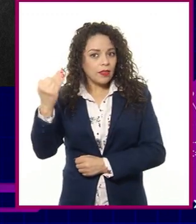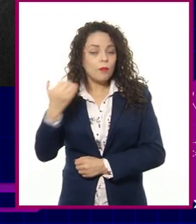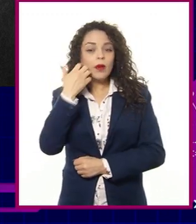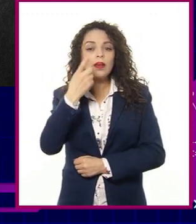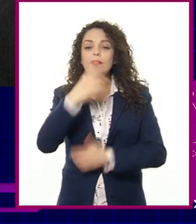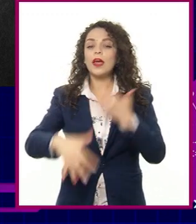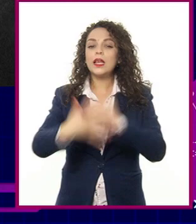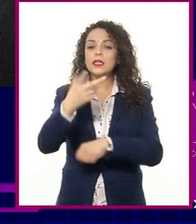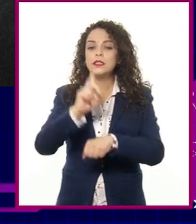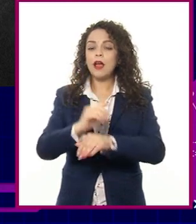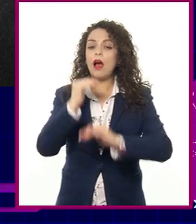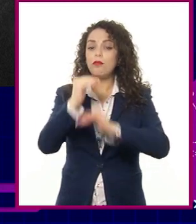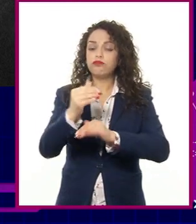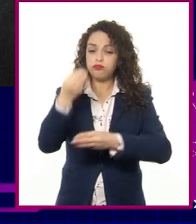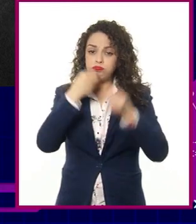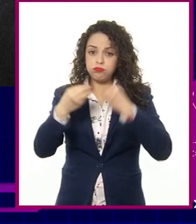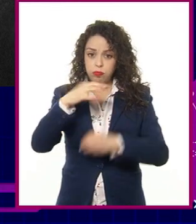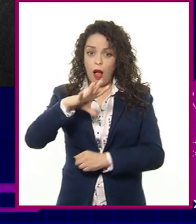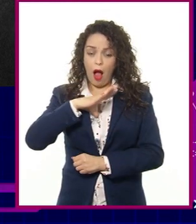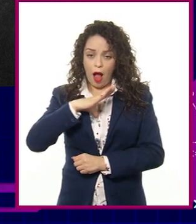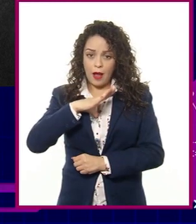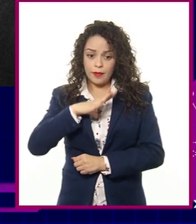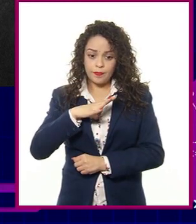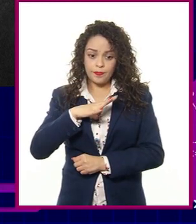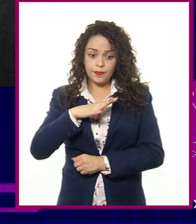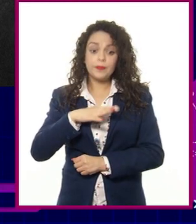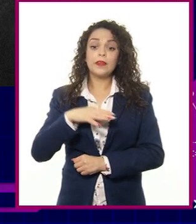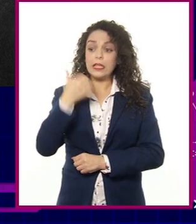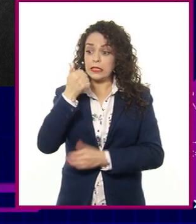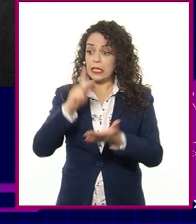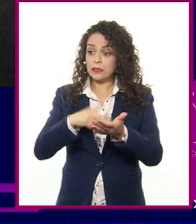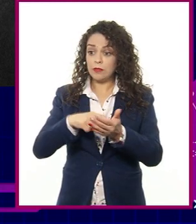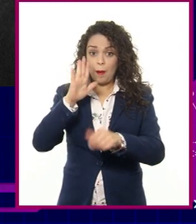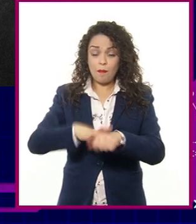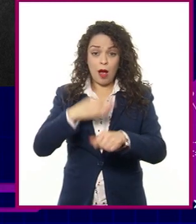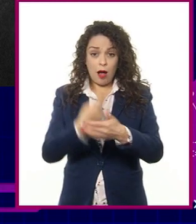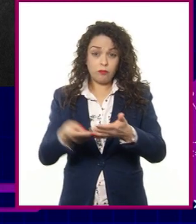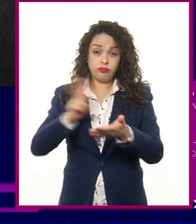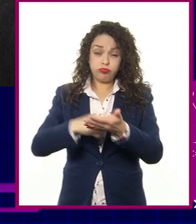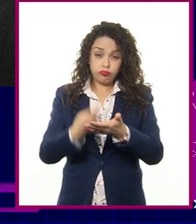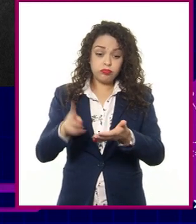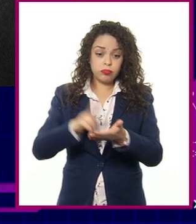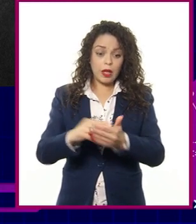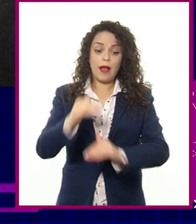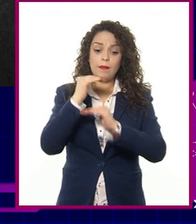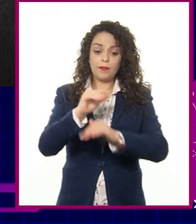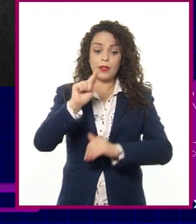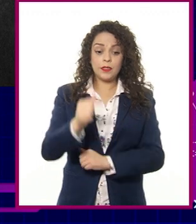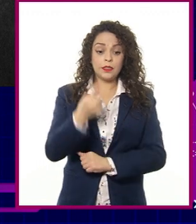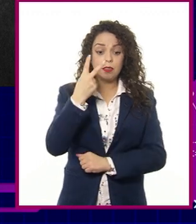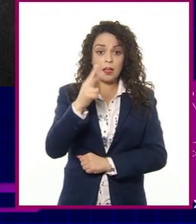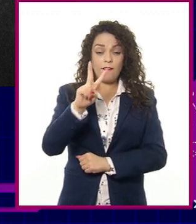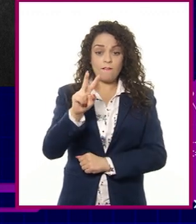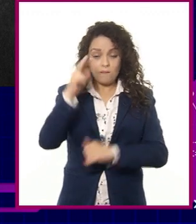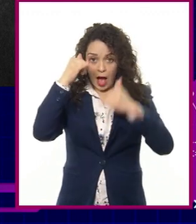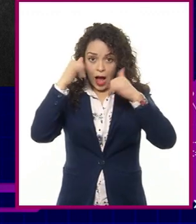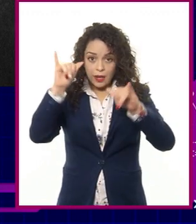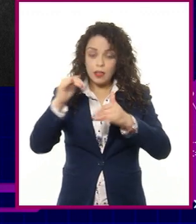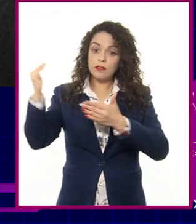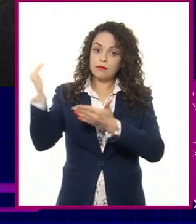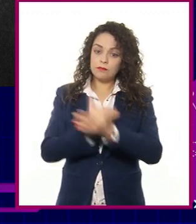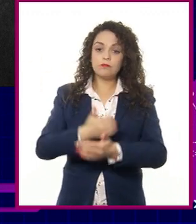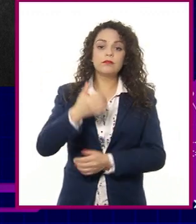días. Si aumenta 6 veces el número de vacas que había, el número de días disminuirá a la sexta parte. Es